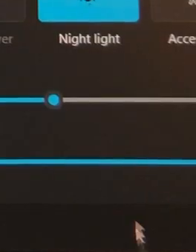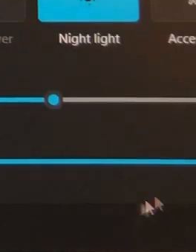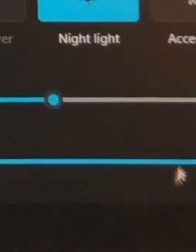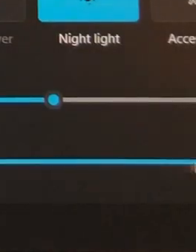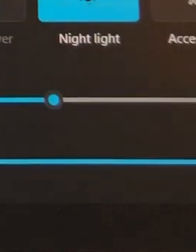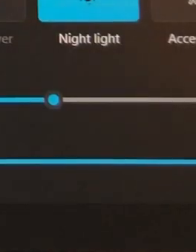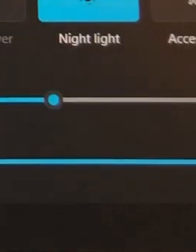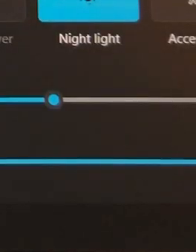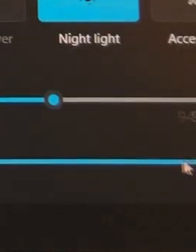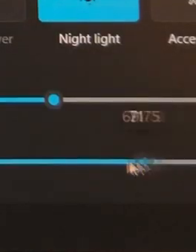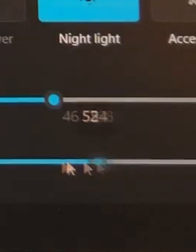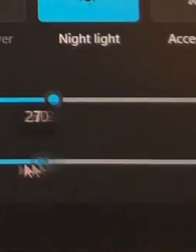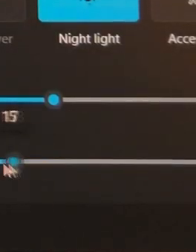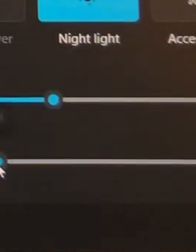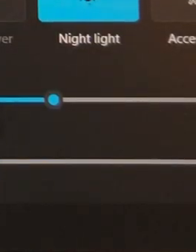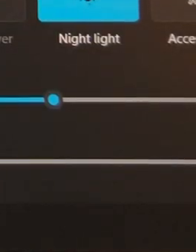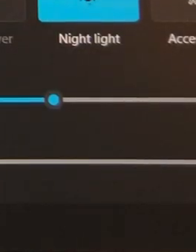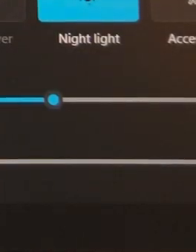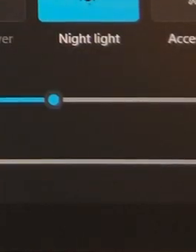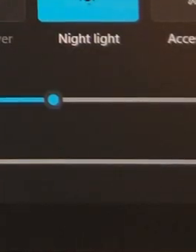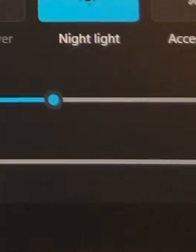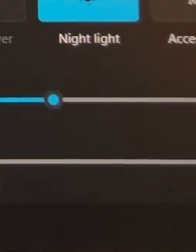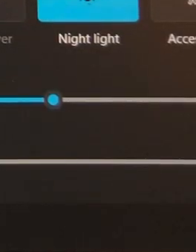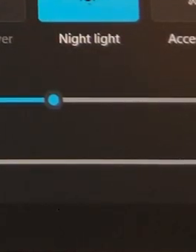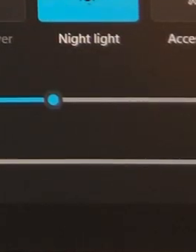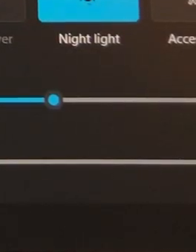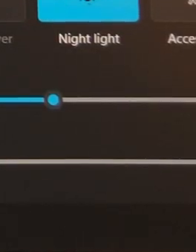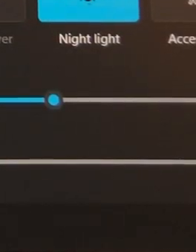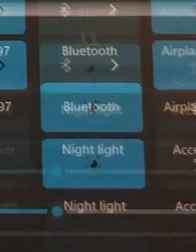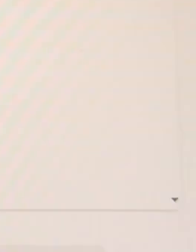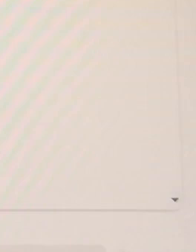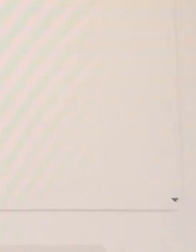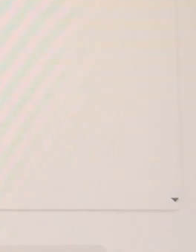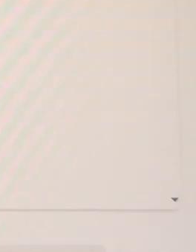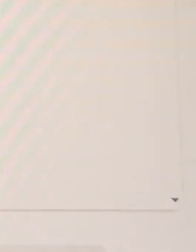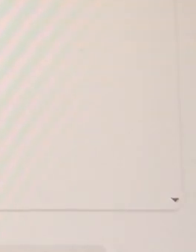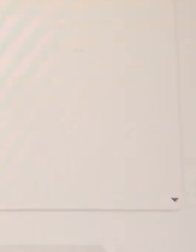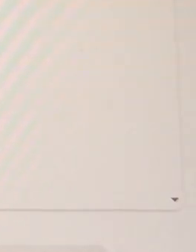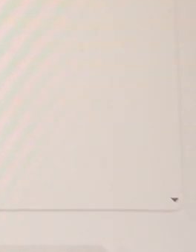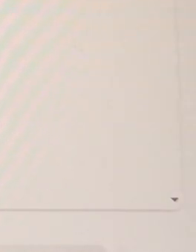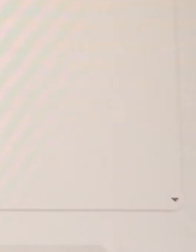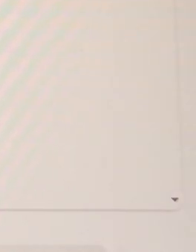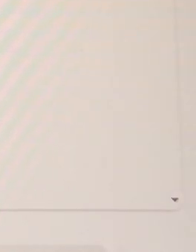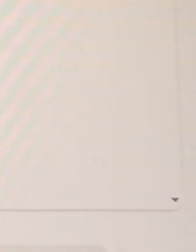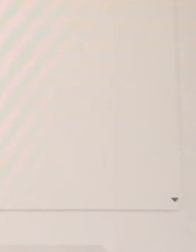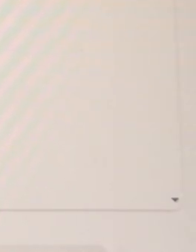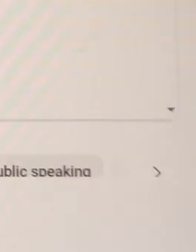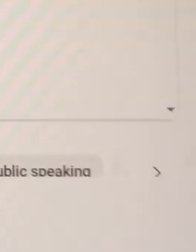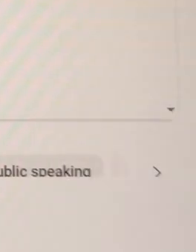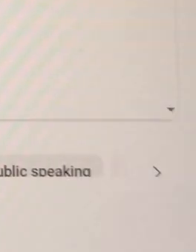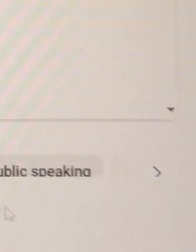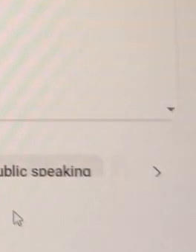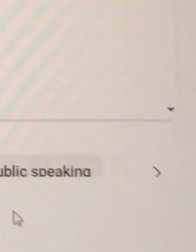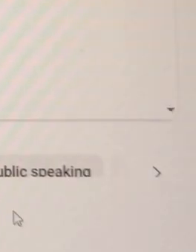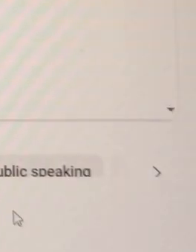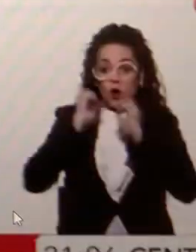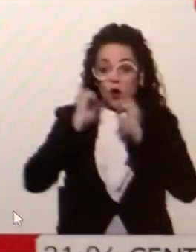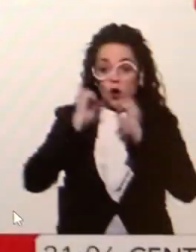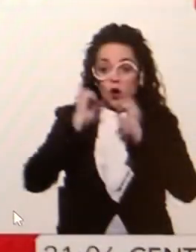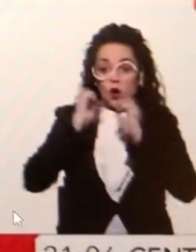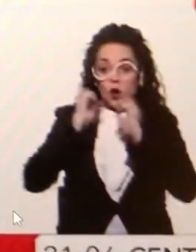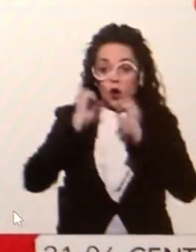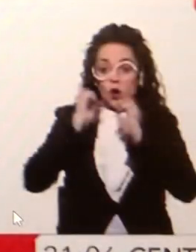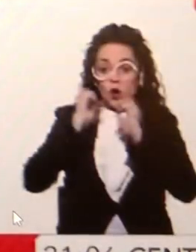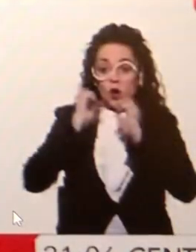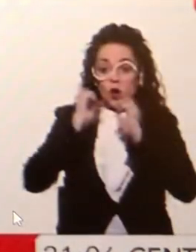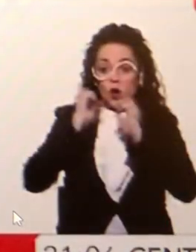justamente acaban de iniciar las campañas las campañas electorales están en año electoral